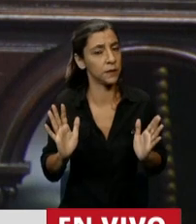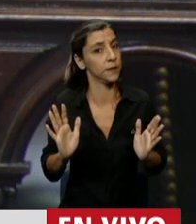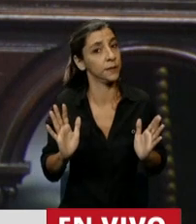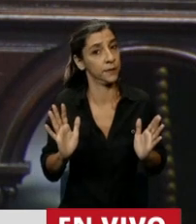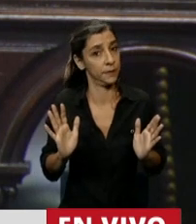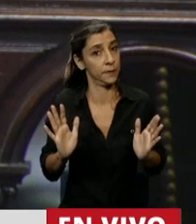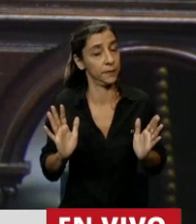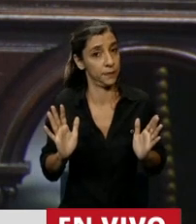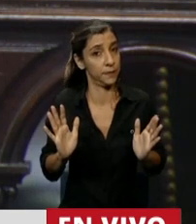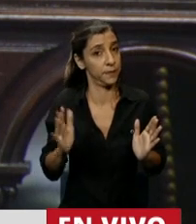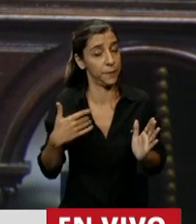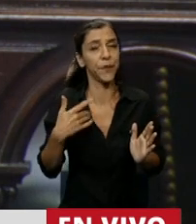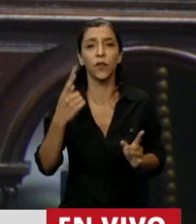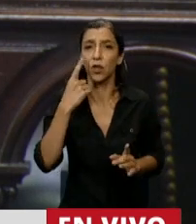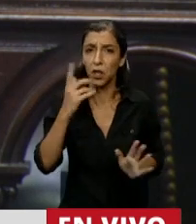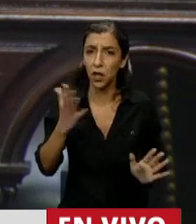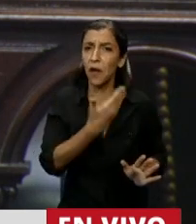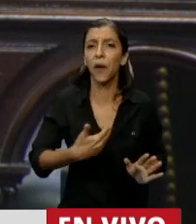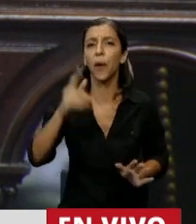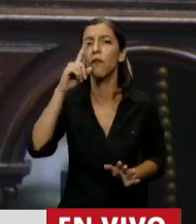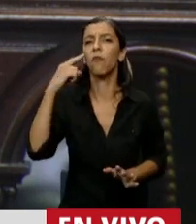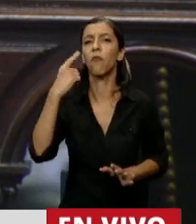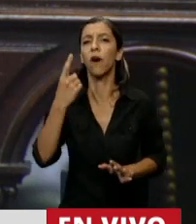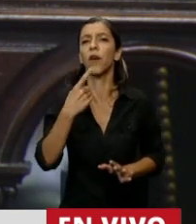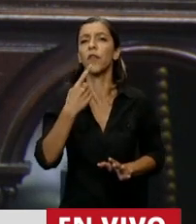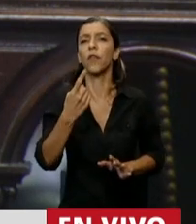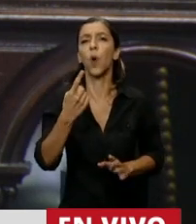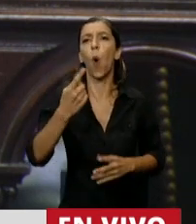dijo una sola vez y al pasar, como se equivoca